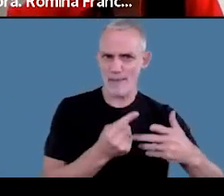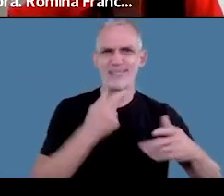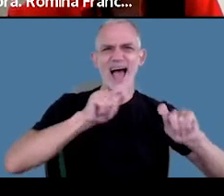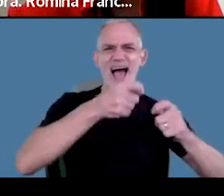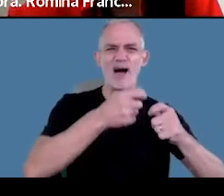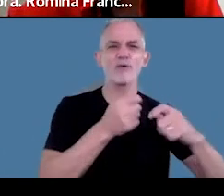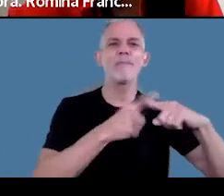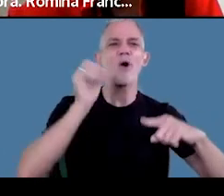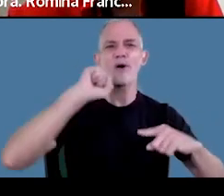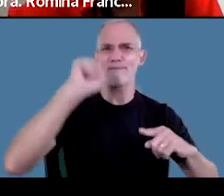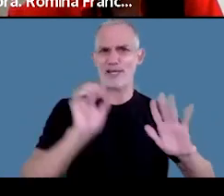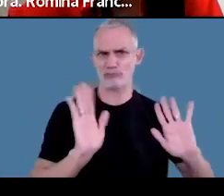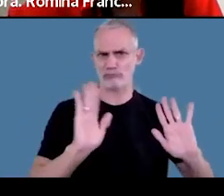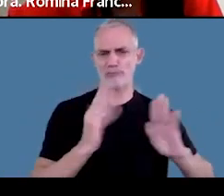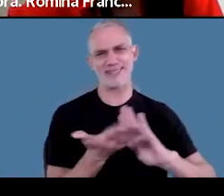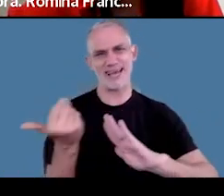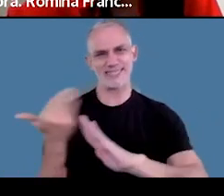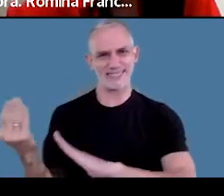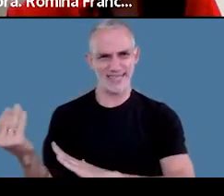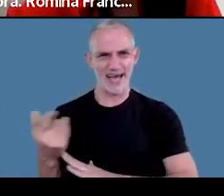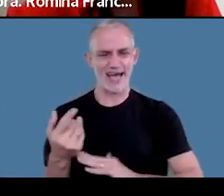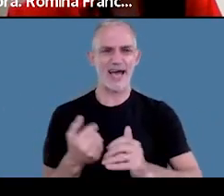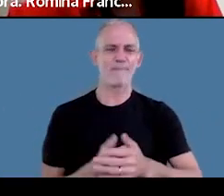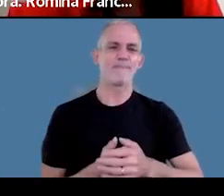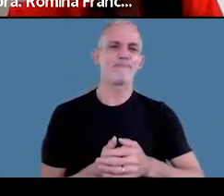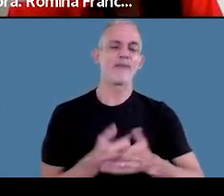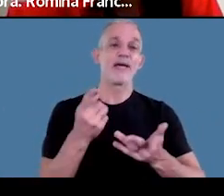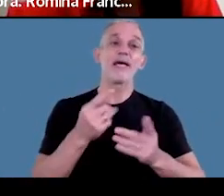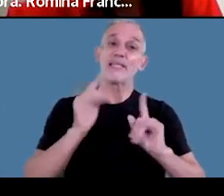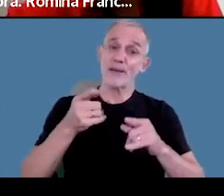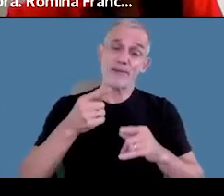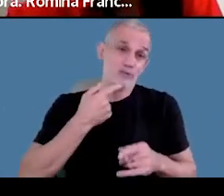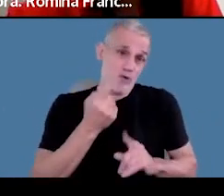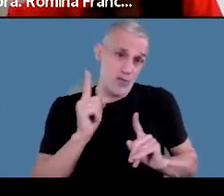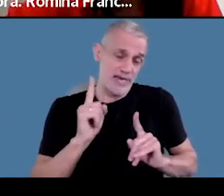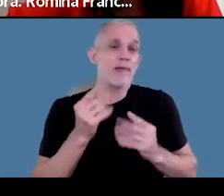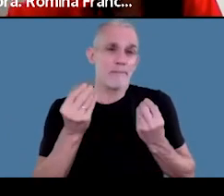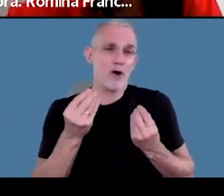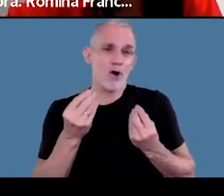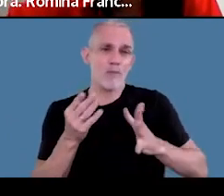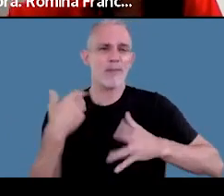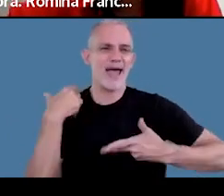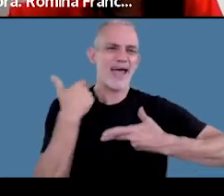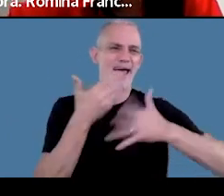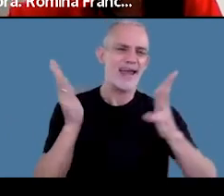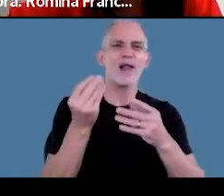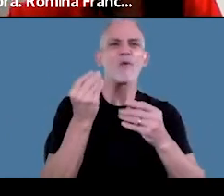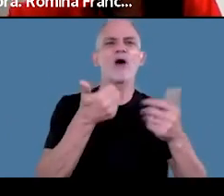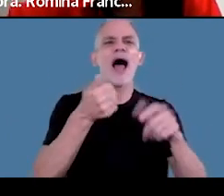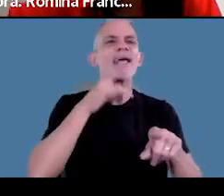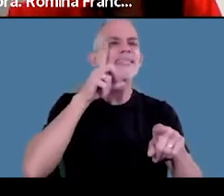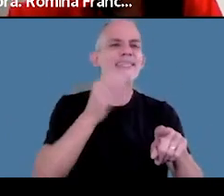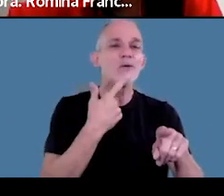por inflación impositivo. No les mencioné, pero bueno, en general lo que son los activos